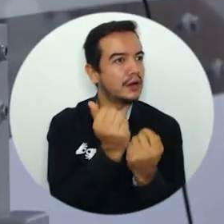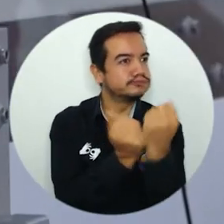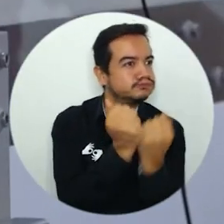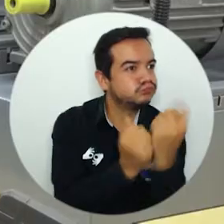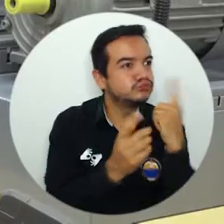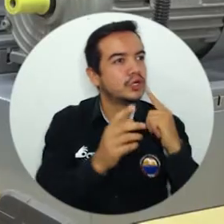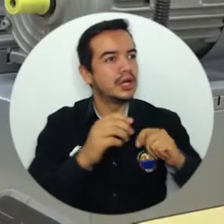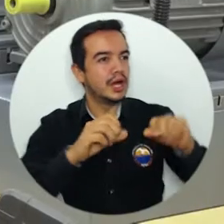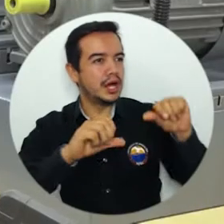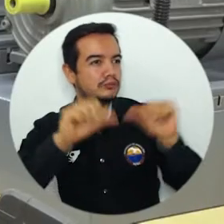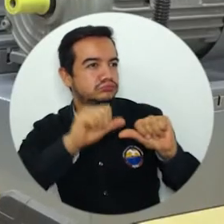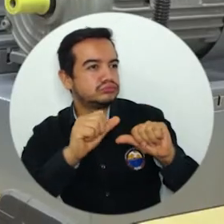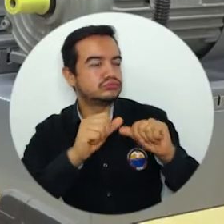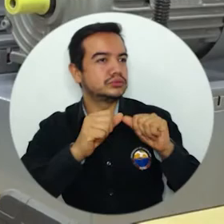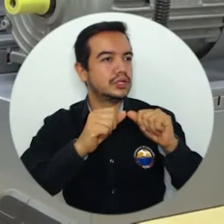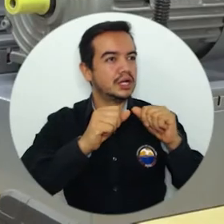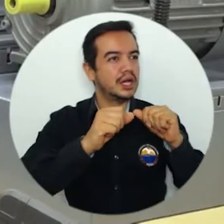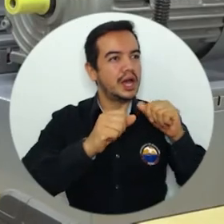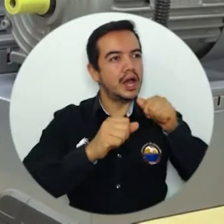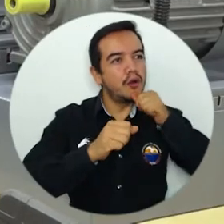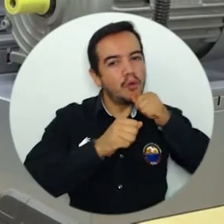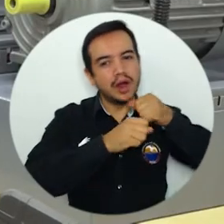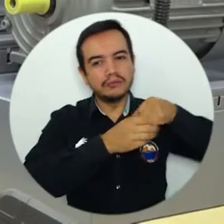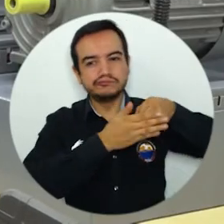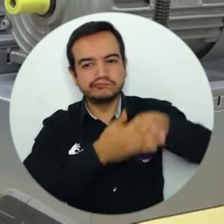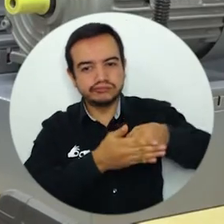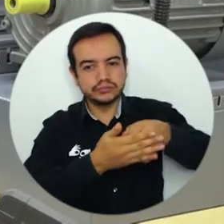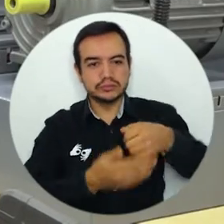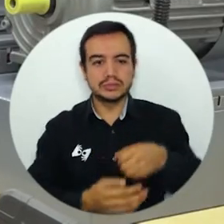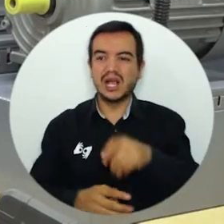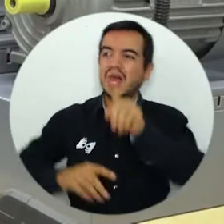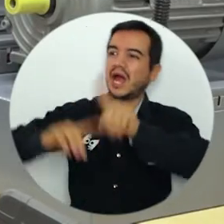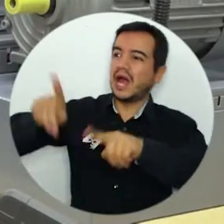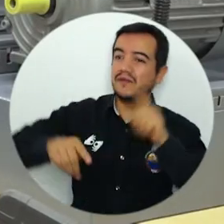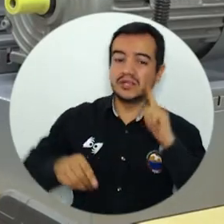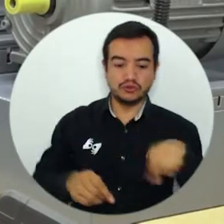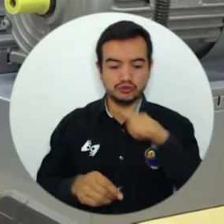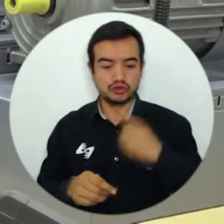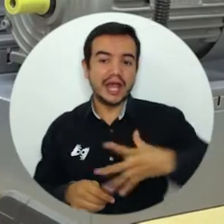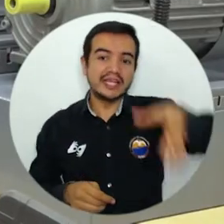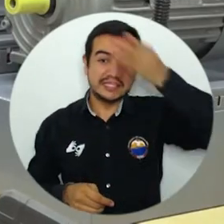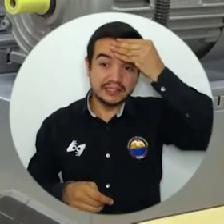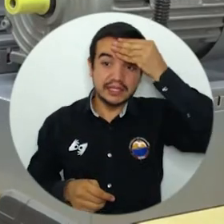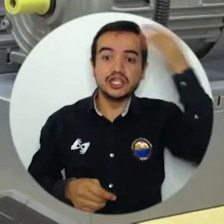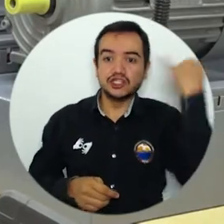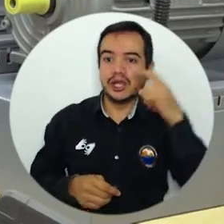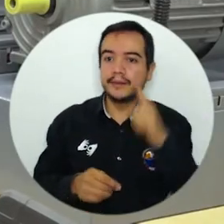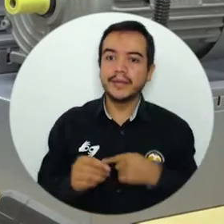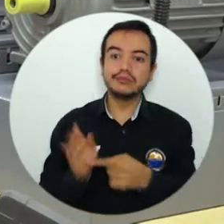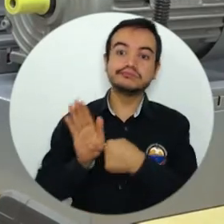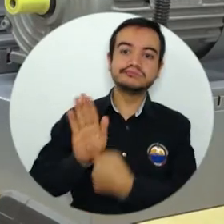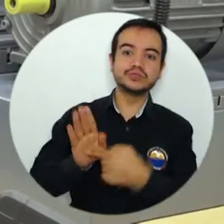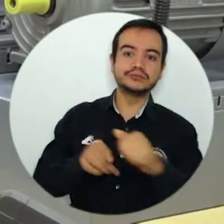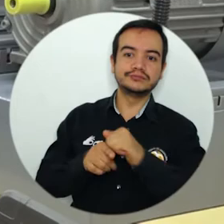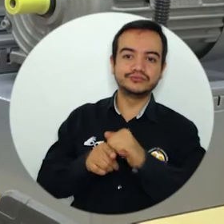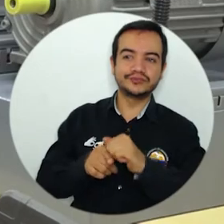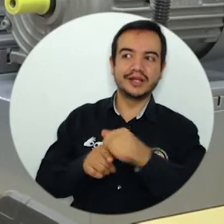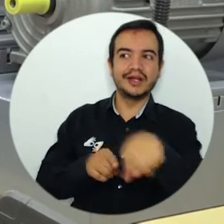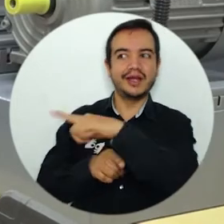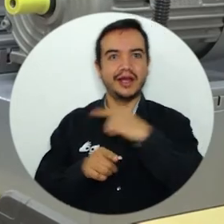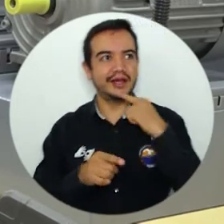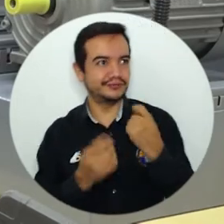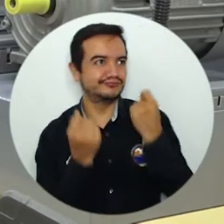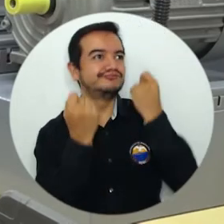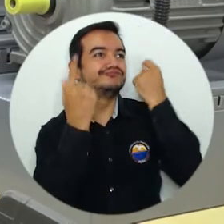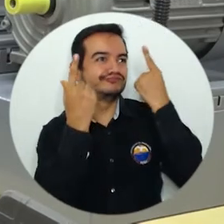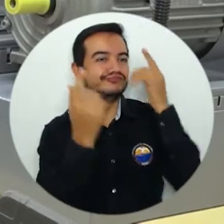fenómenos hidráulicos. Muchas veces no tenemos claro cómo aplicar todo eso que sabemos. Aquí se va a poder hacer, ese es el objetivo de todo esto. Y como